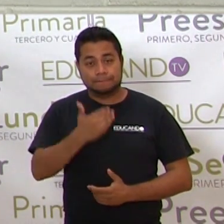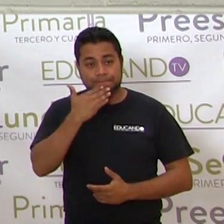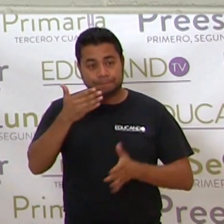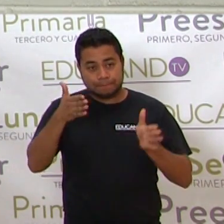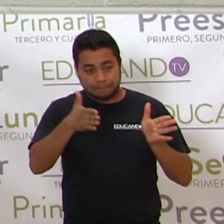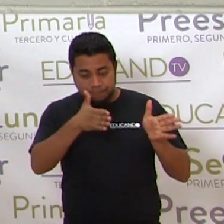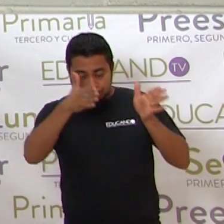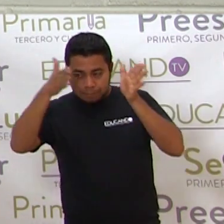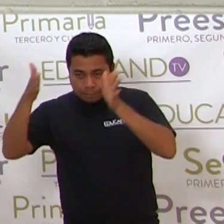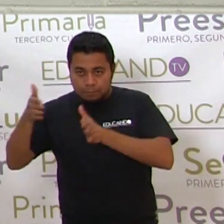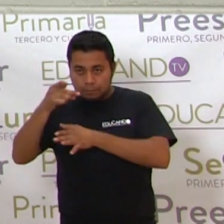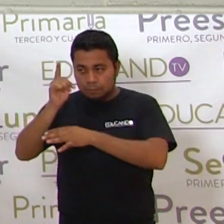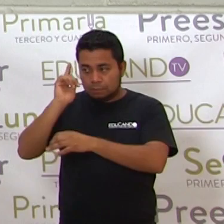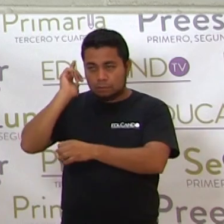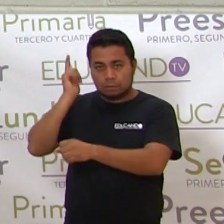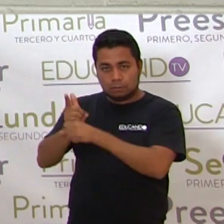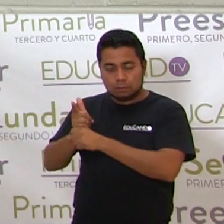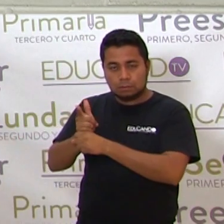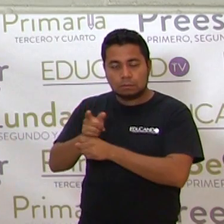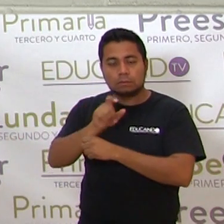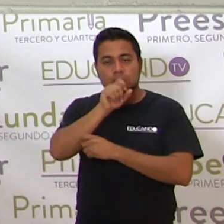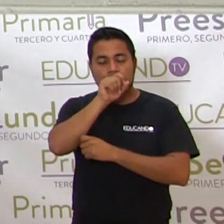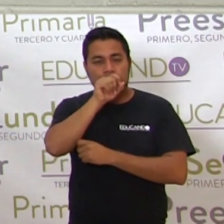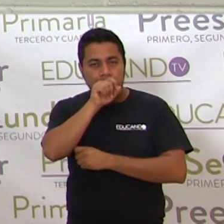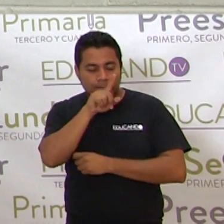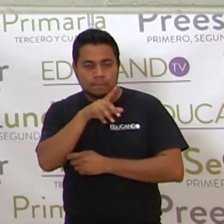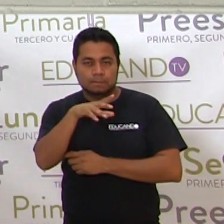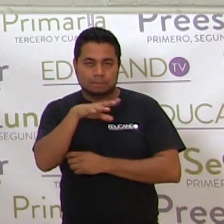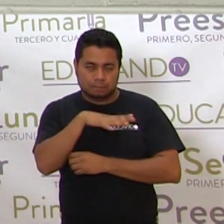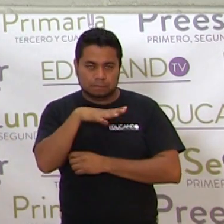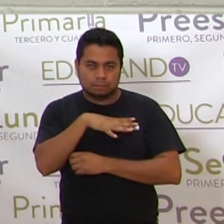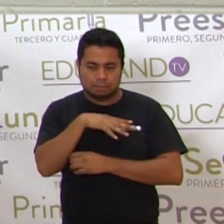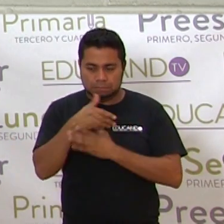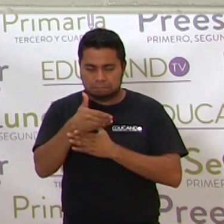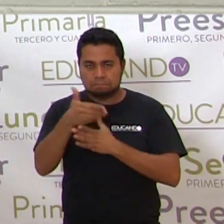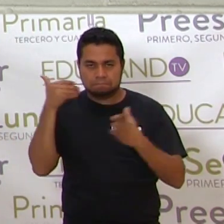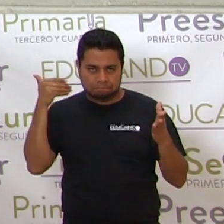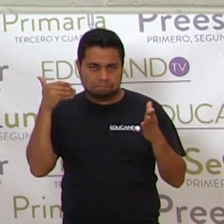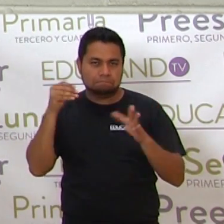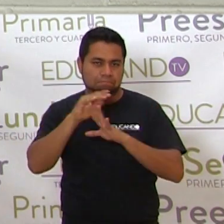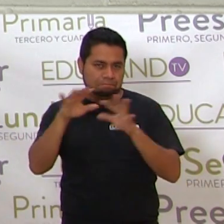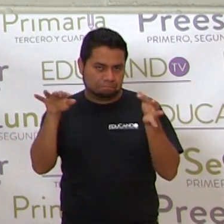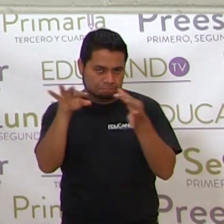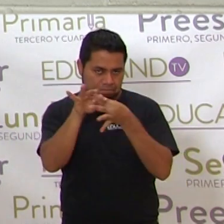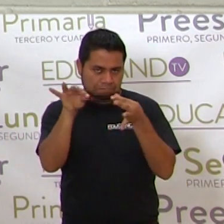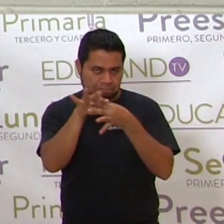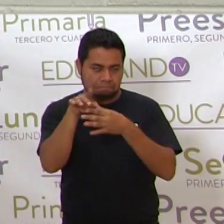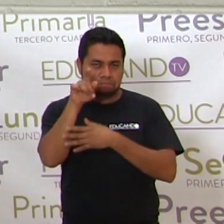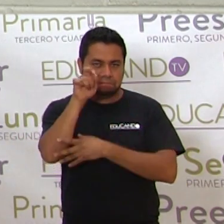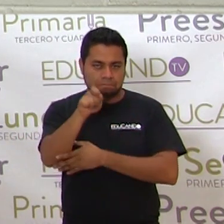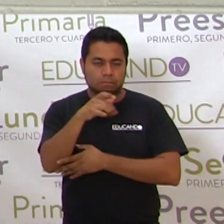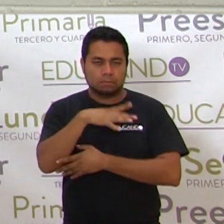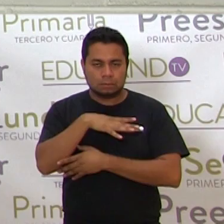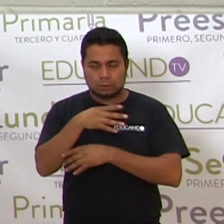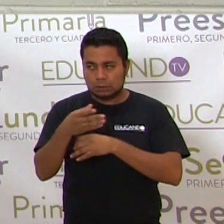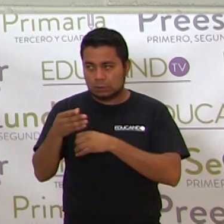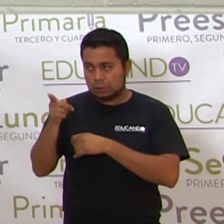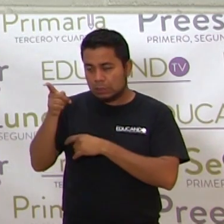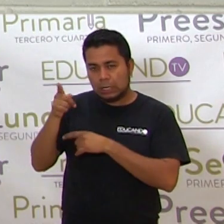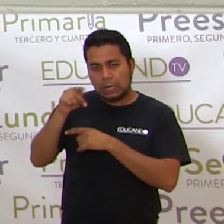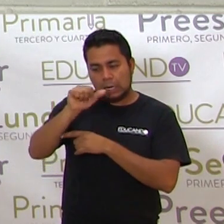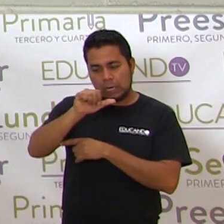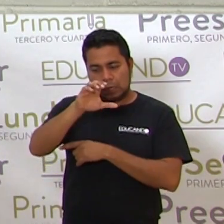das cuenta, también tiene lo que ya vimos, que son las